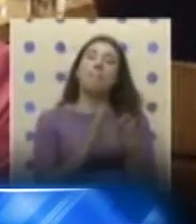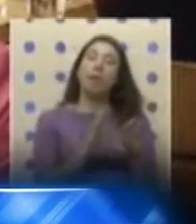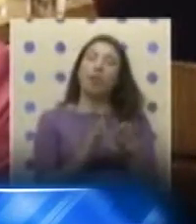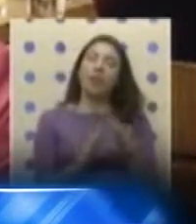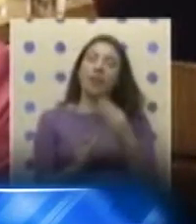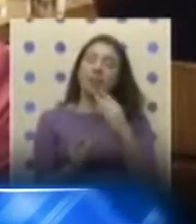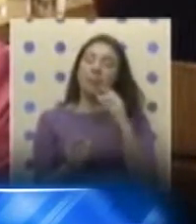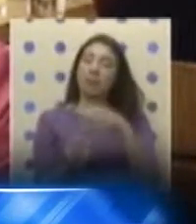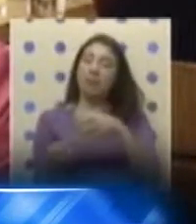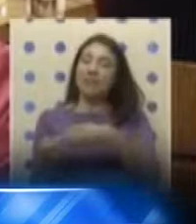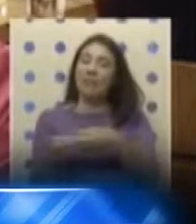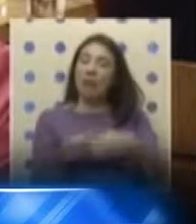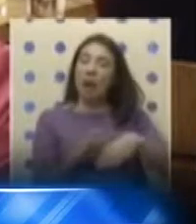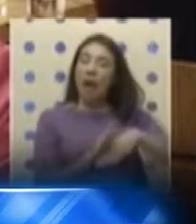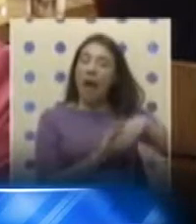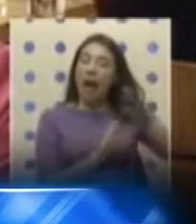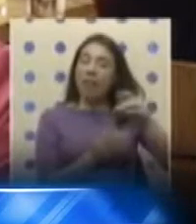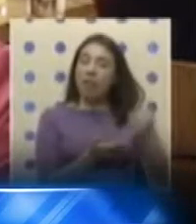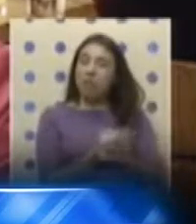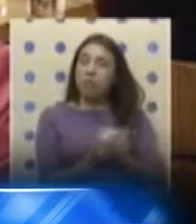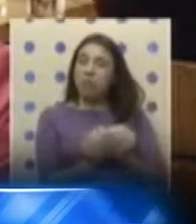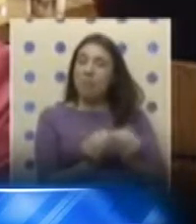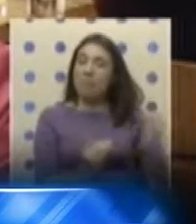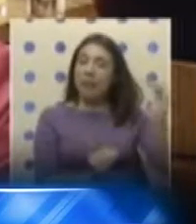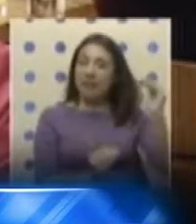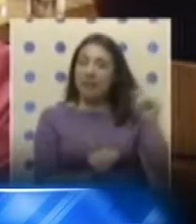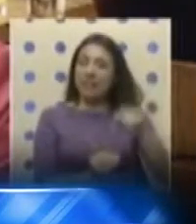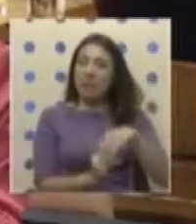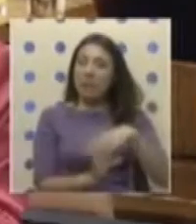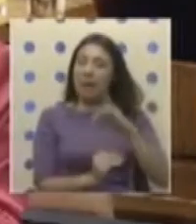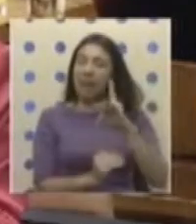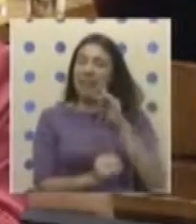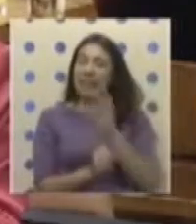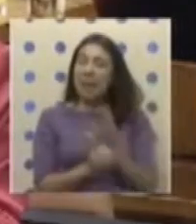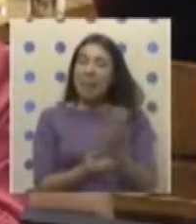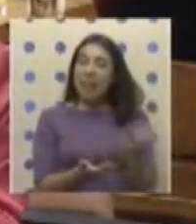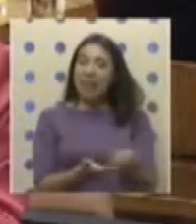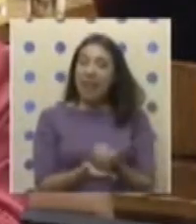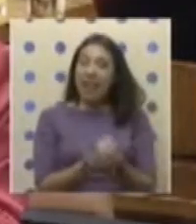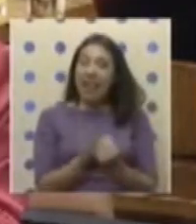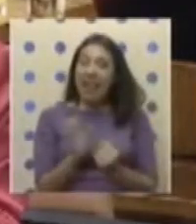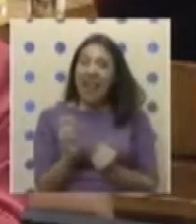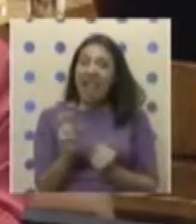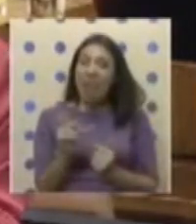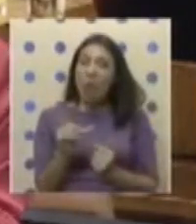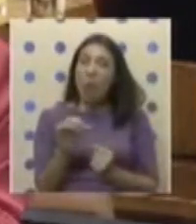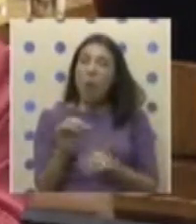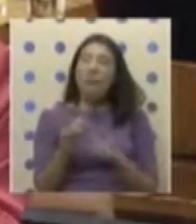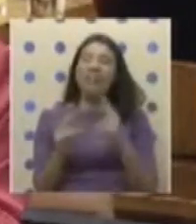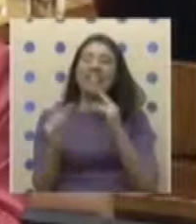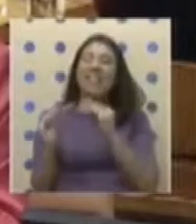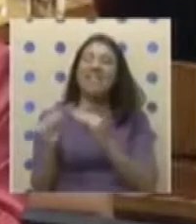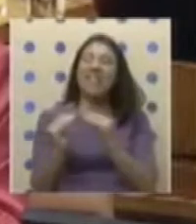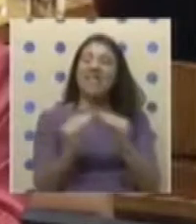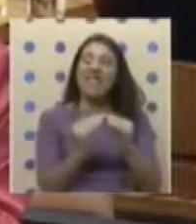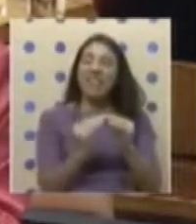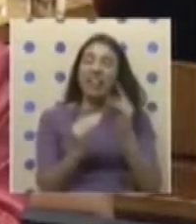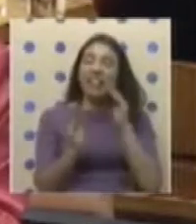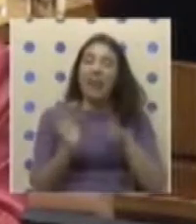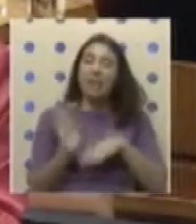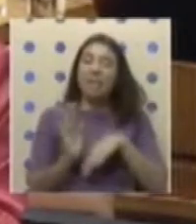altos. Y mayormente a los sectores altos. Quienes tienen mayores revalúos son las viviendas que están